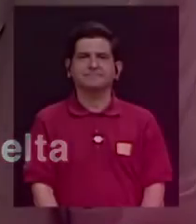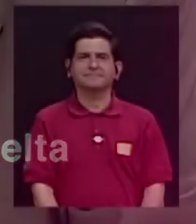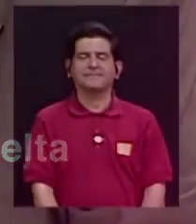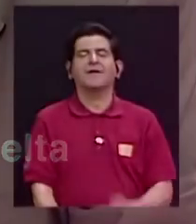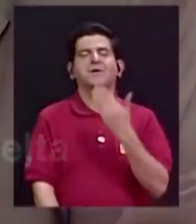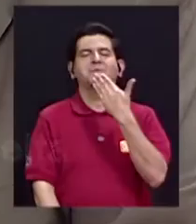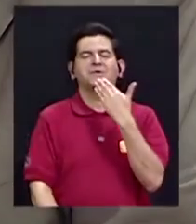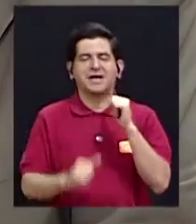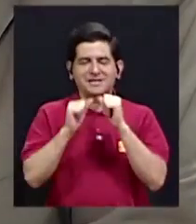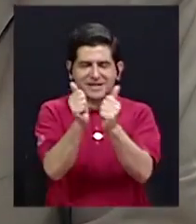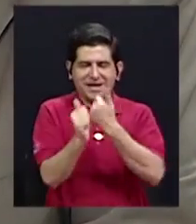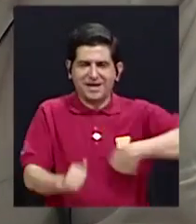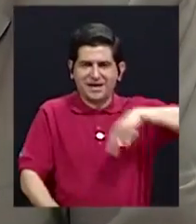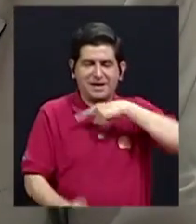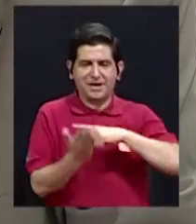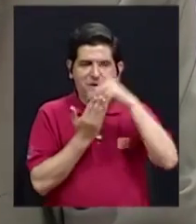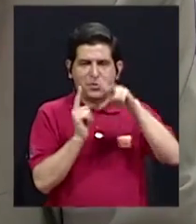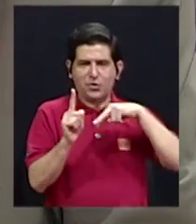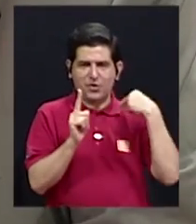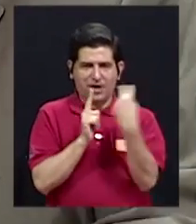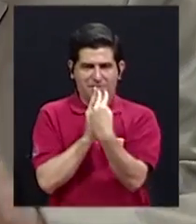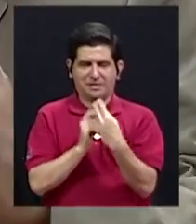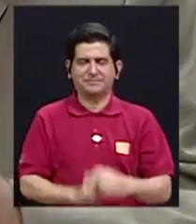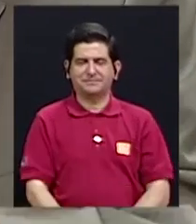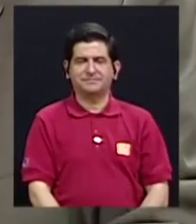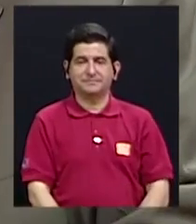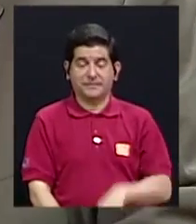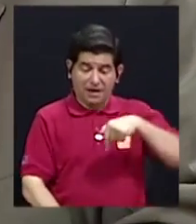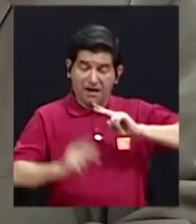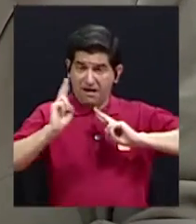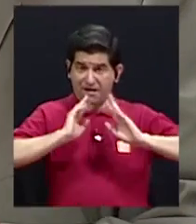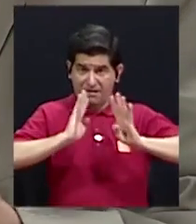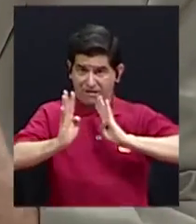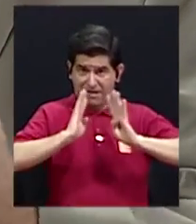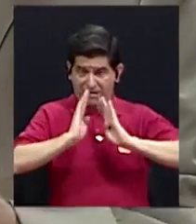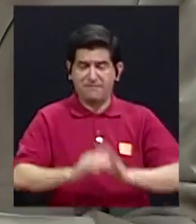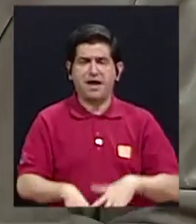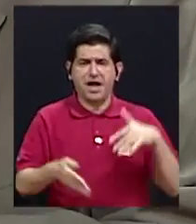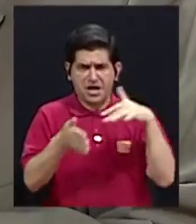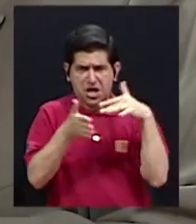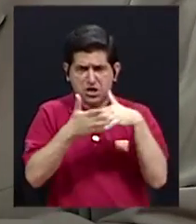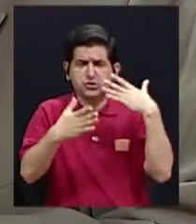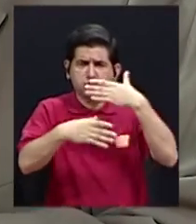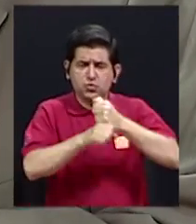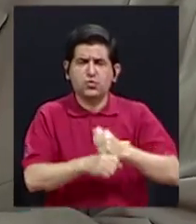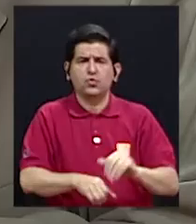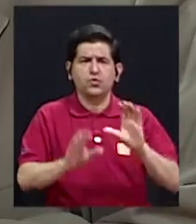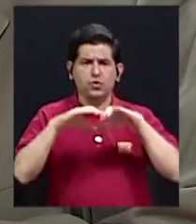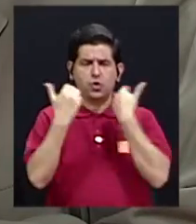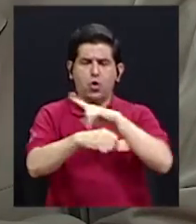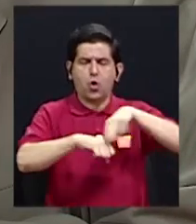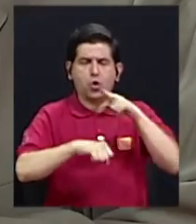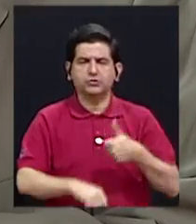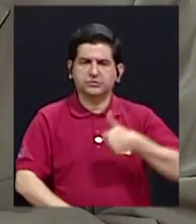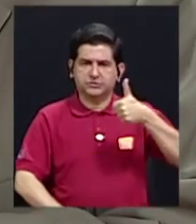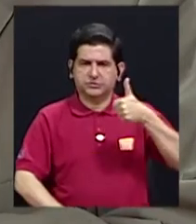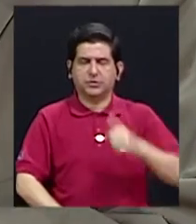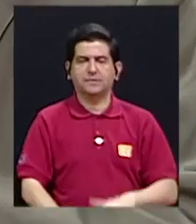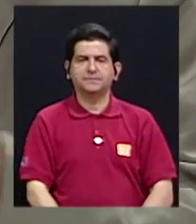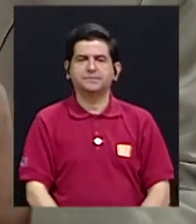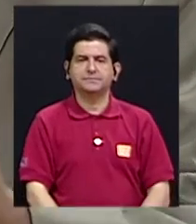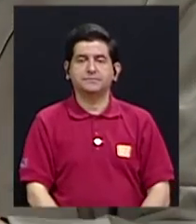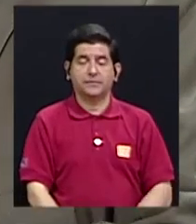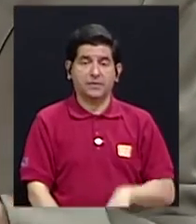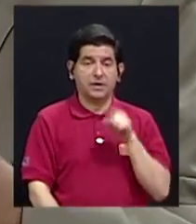gracias por continuar con nosotros a su programa puntos de vista estamos hablando de un estudio que hizo el consejo nacional de rectores y